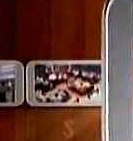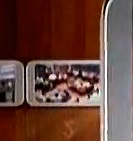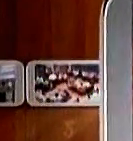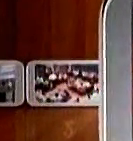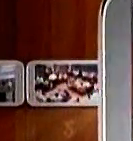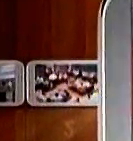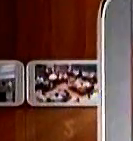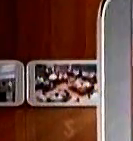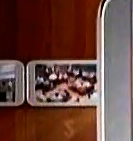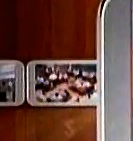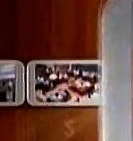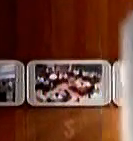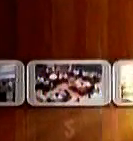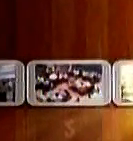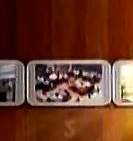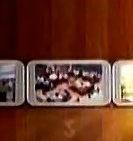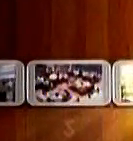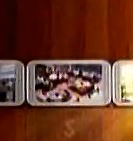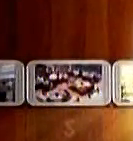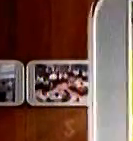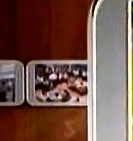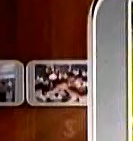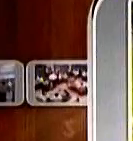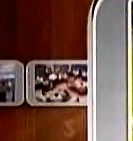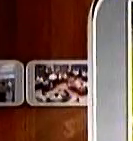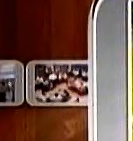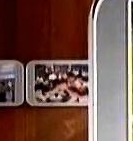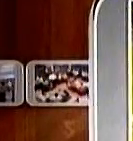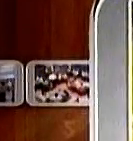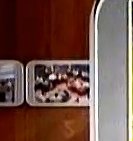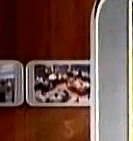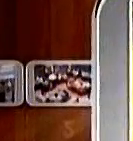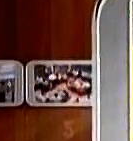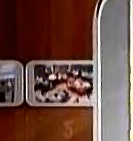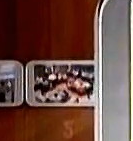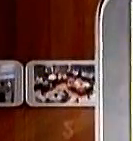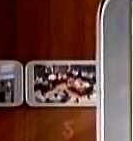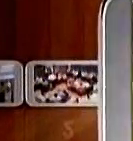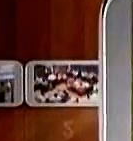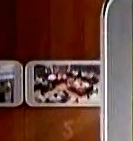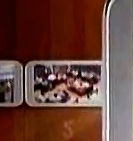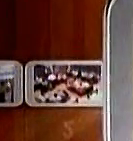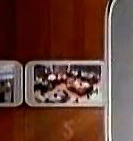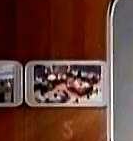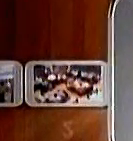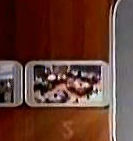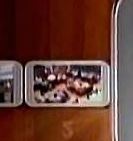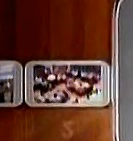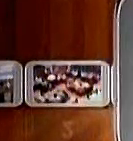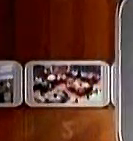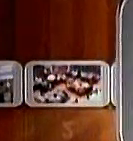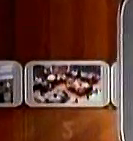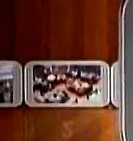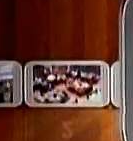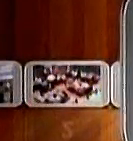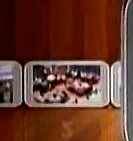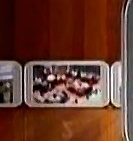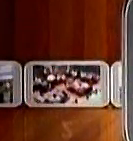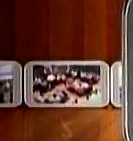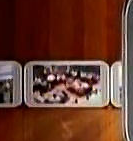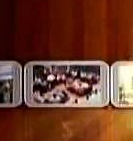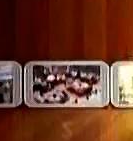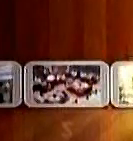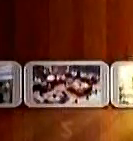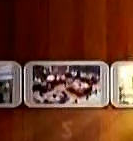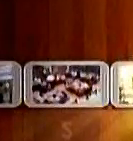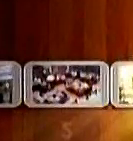Shui en nuestras sedes de Pereira y Manizales. Programamos eventos saludables en nuestras salas de conferencias o al